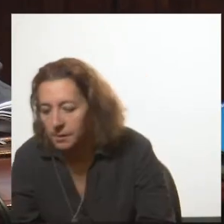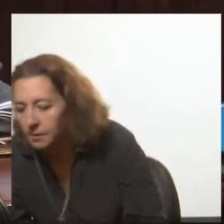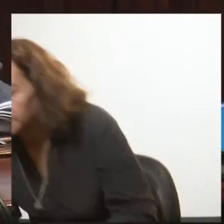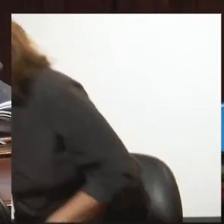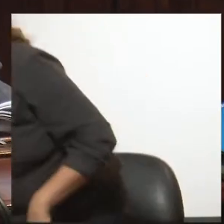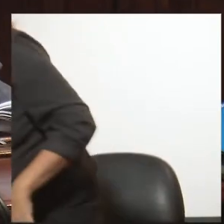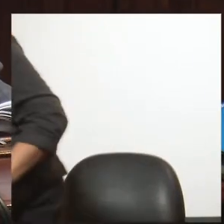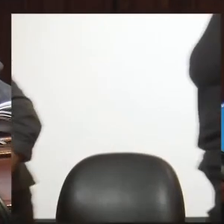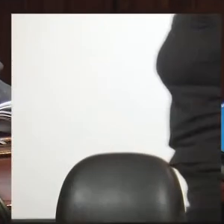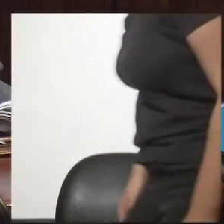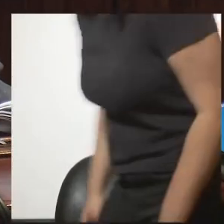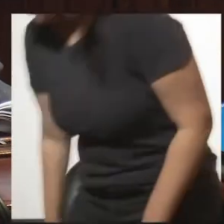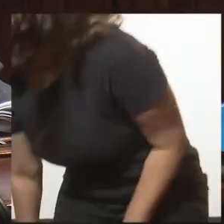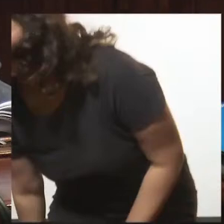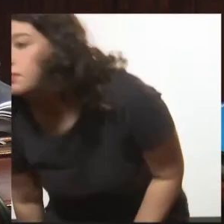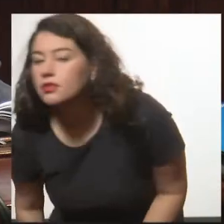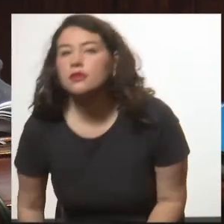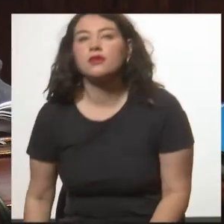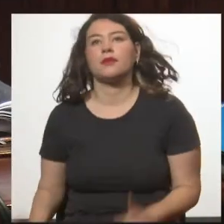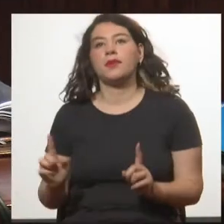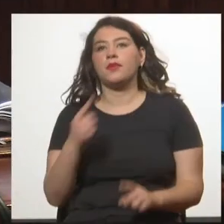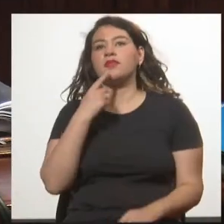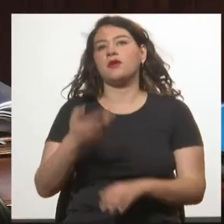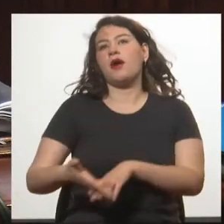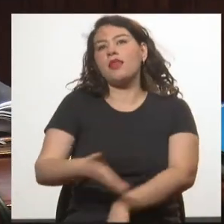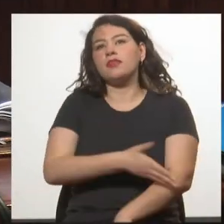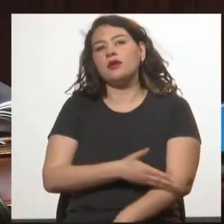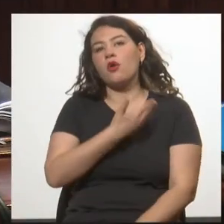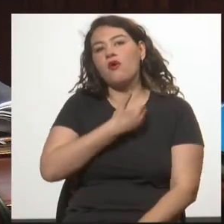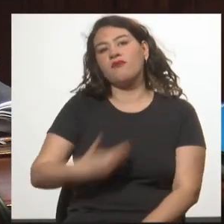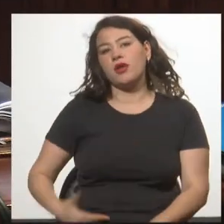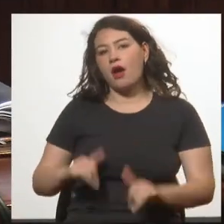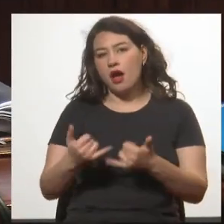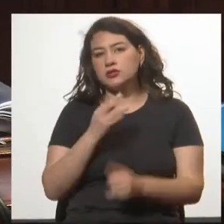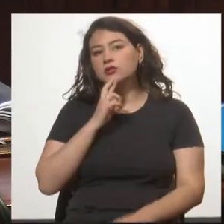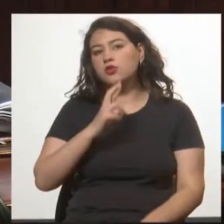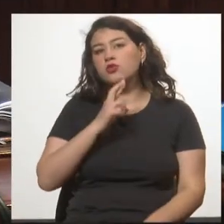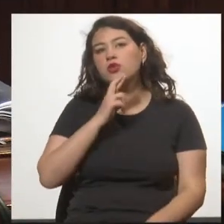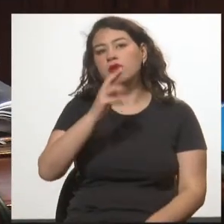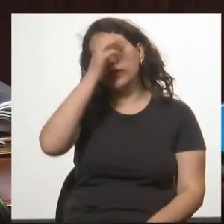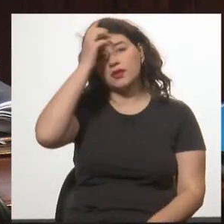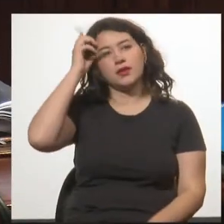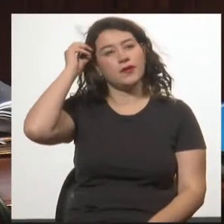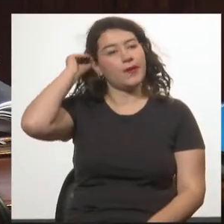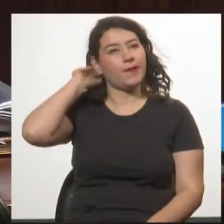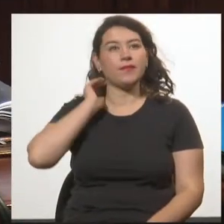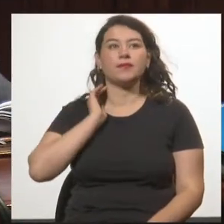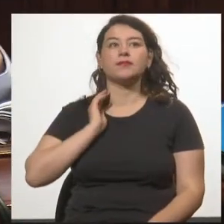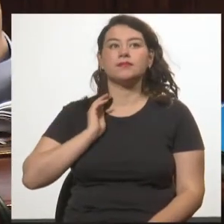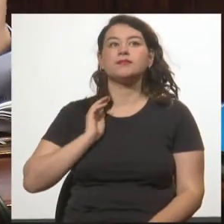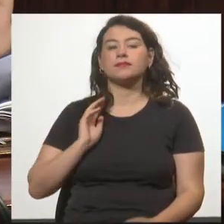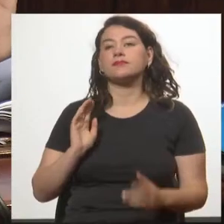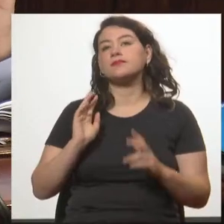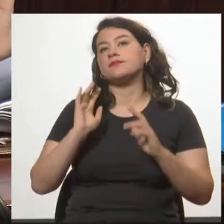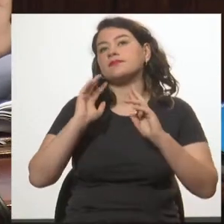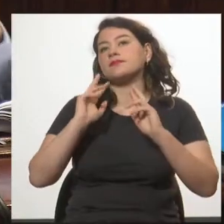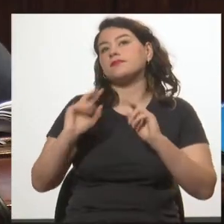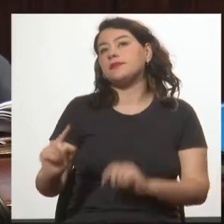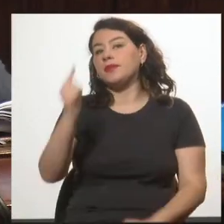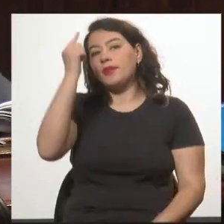en el gobierno anterior tenemos las resoluciones aquí quiero destacar primero que